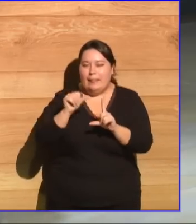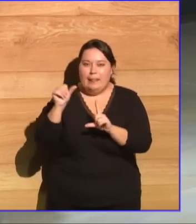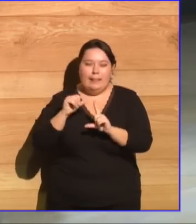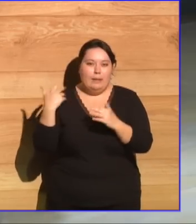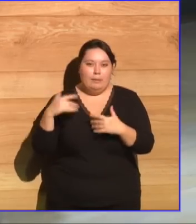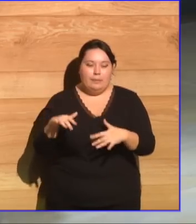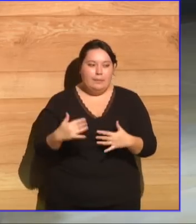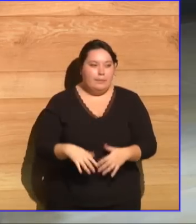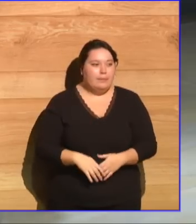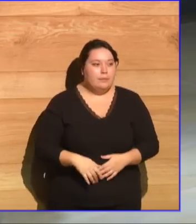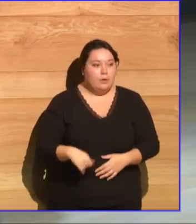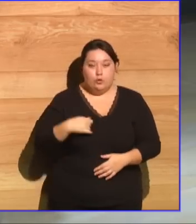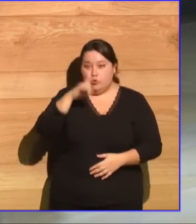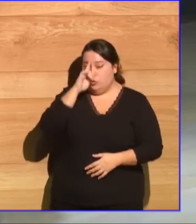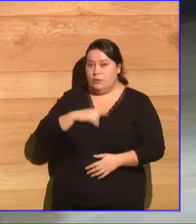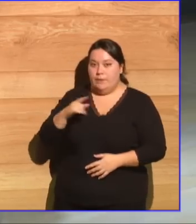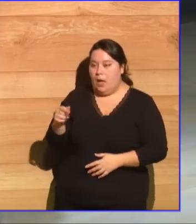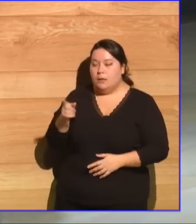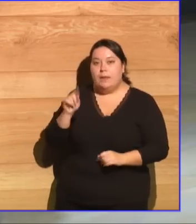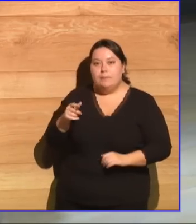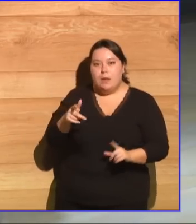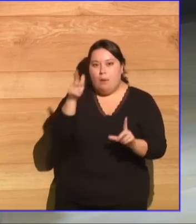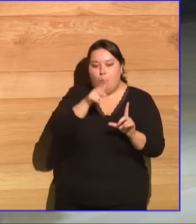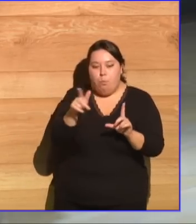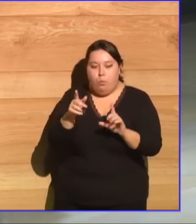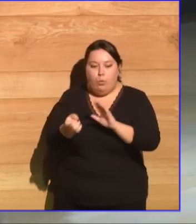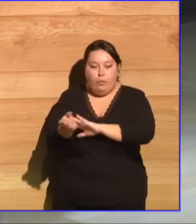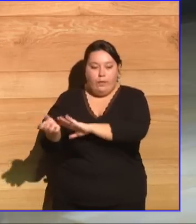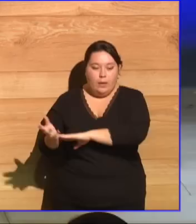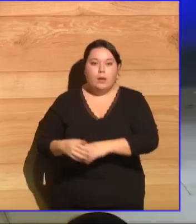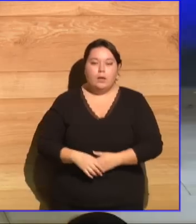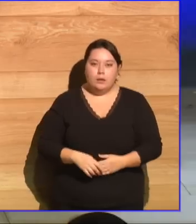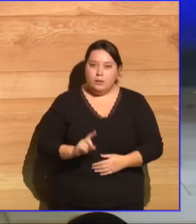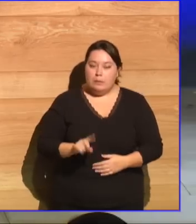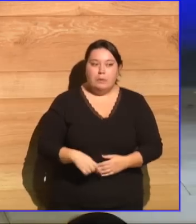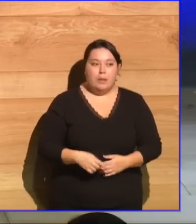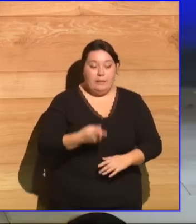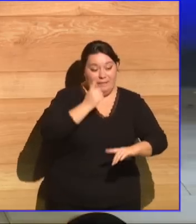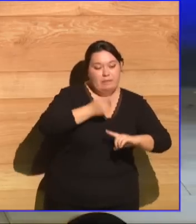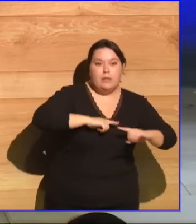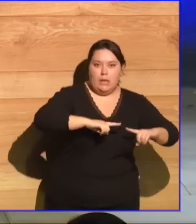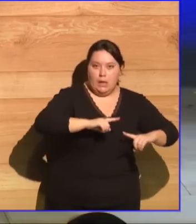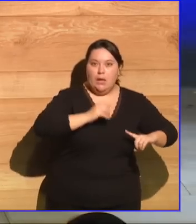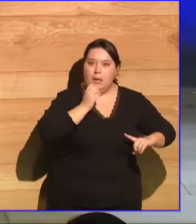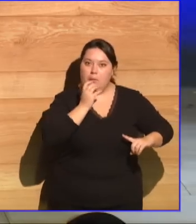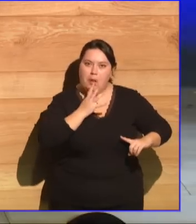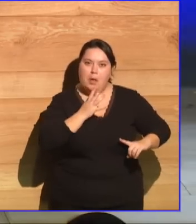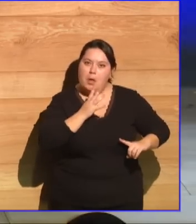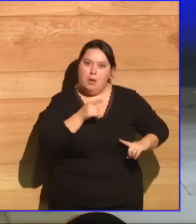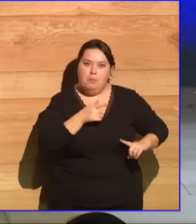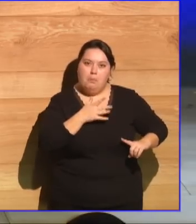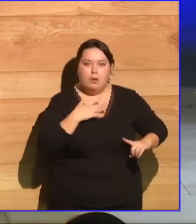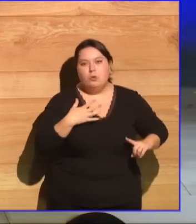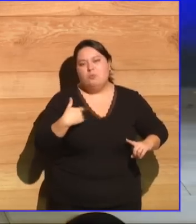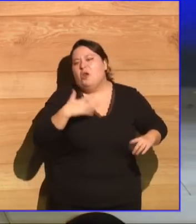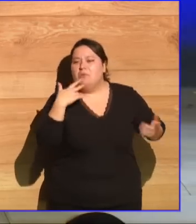películas. Pero escúchame, y yo no lo sabía, y a producir, madre mía. Sí. Porque dirigir, vamos, eso es. Eso